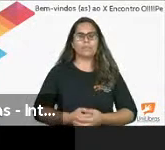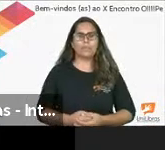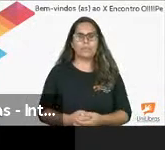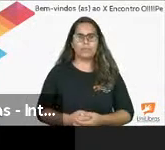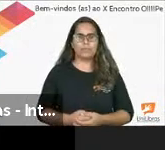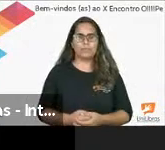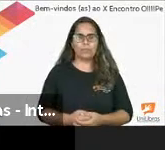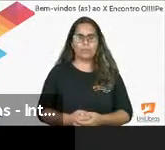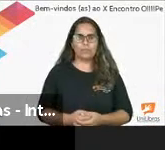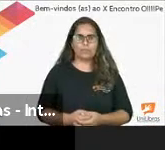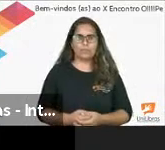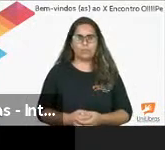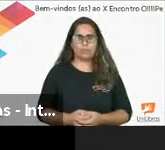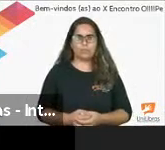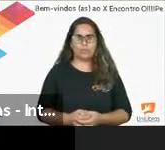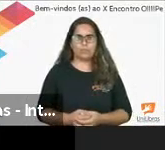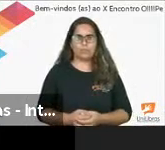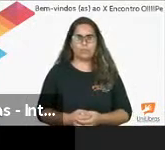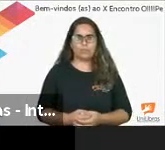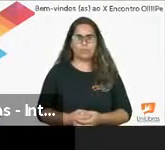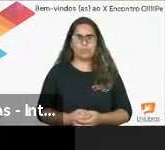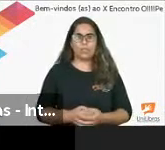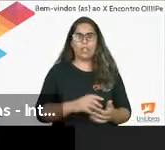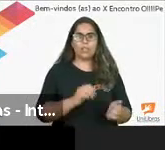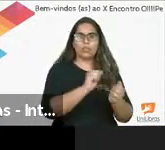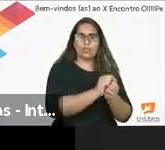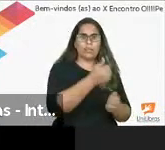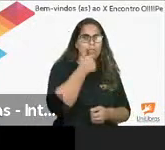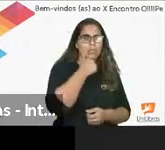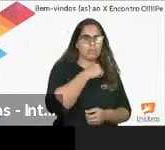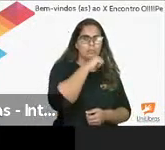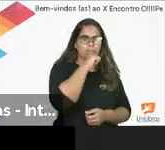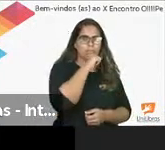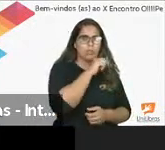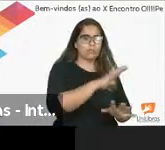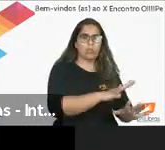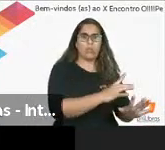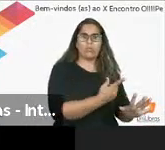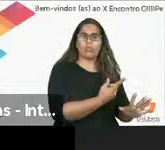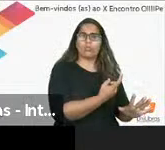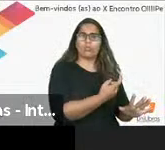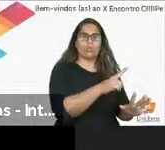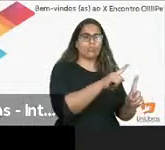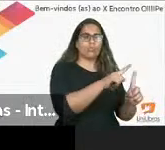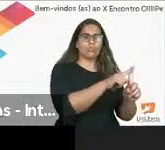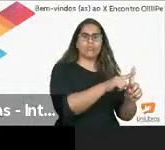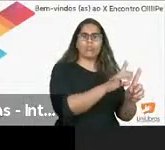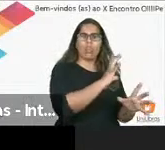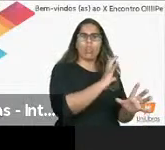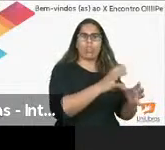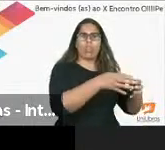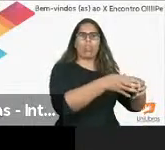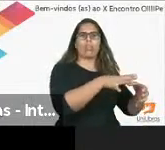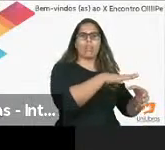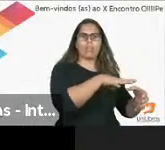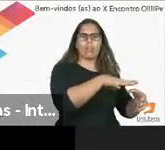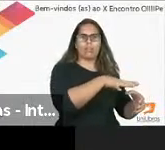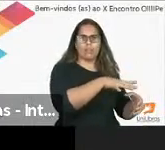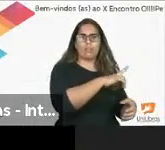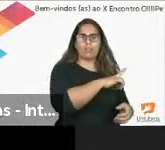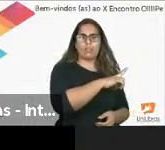que está en el útero de su madre y está solito ahí, ¿ven? Pero ese útero es un espacio de